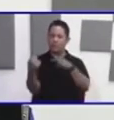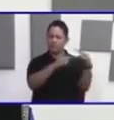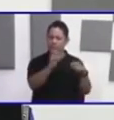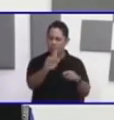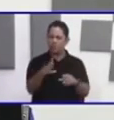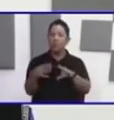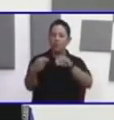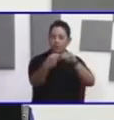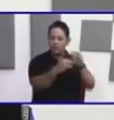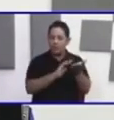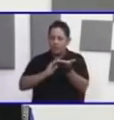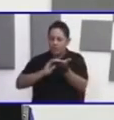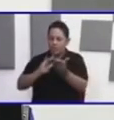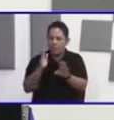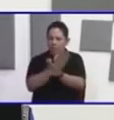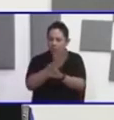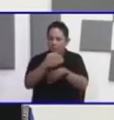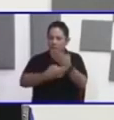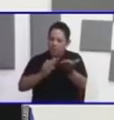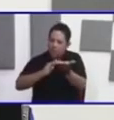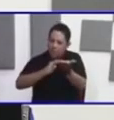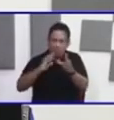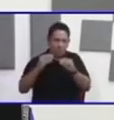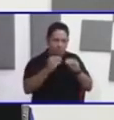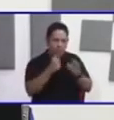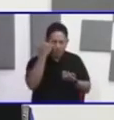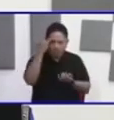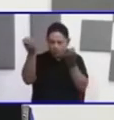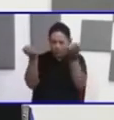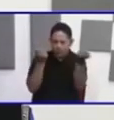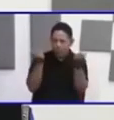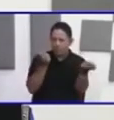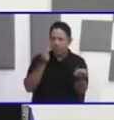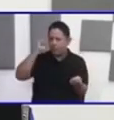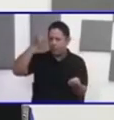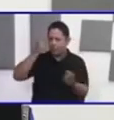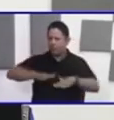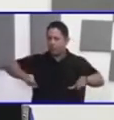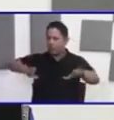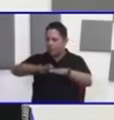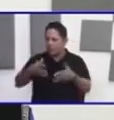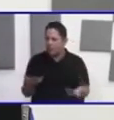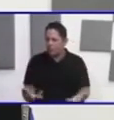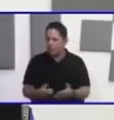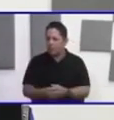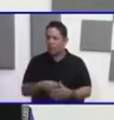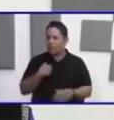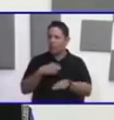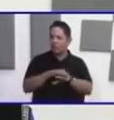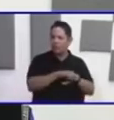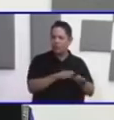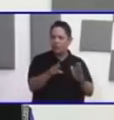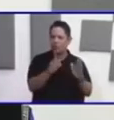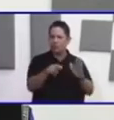parte investigativa, sino también estrategias junto con el gobierno departamental, donde se han expedido diferentes